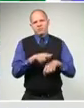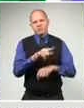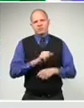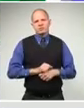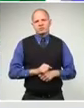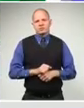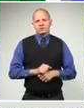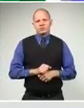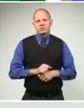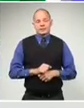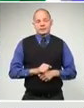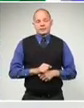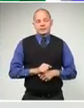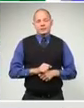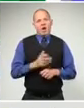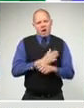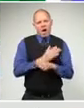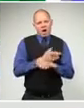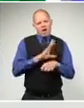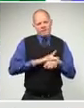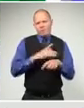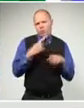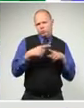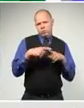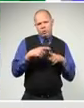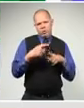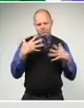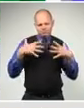en cuenta que ya presentaba algunos síntomas.